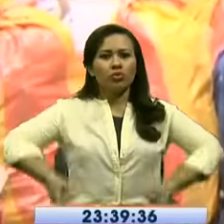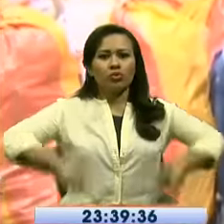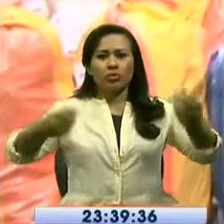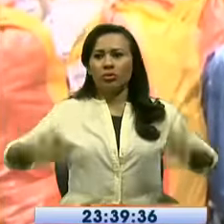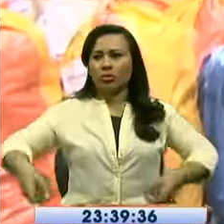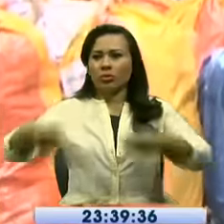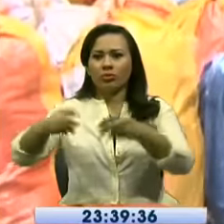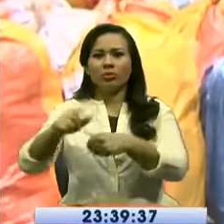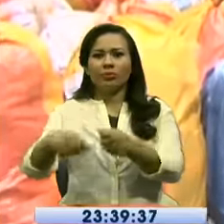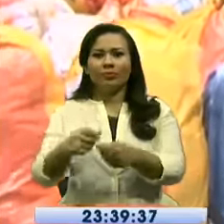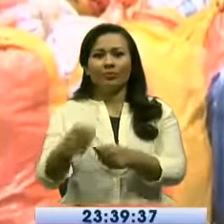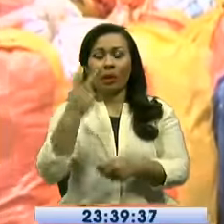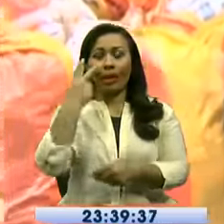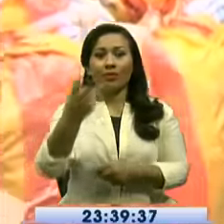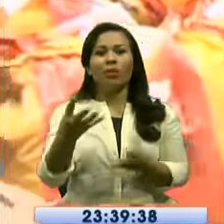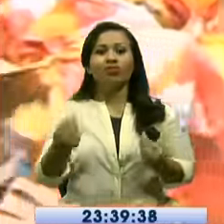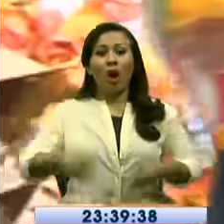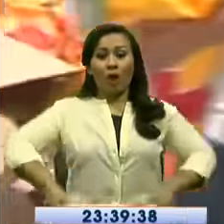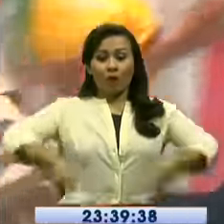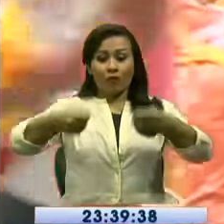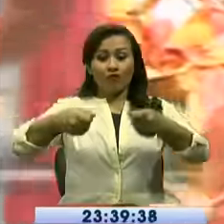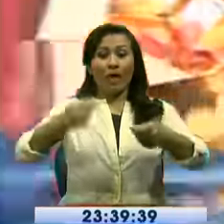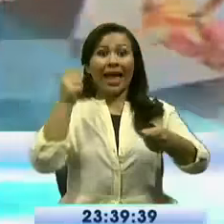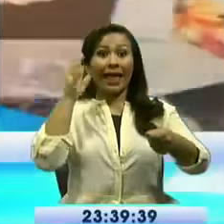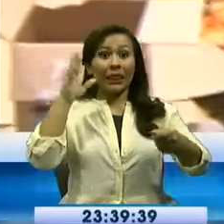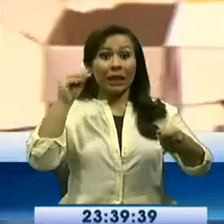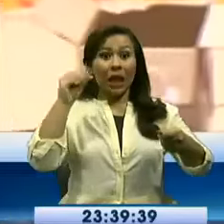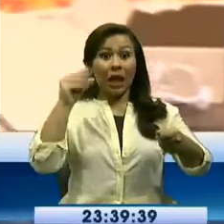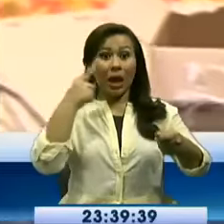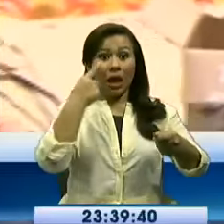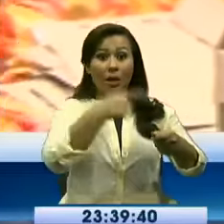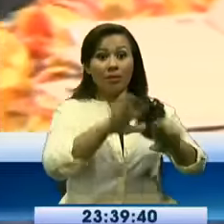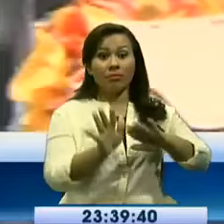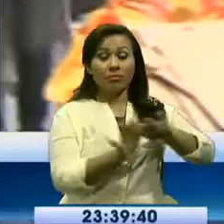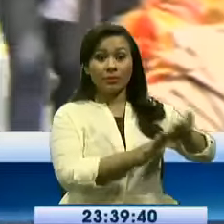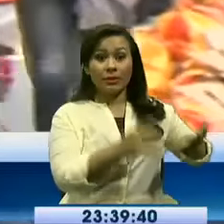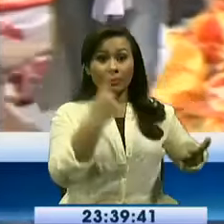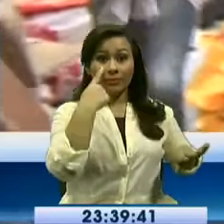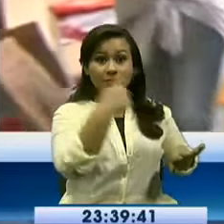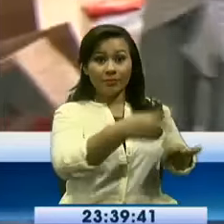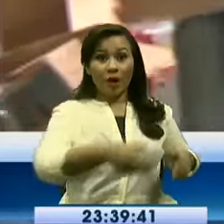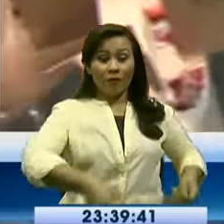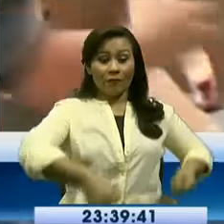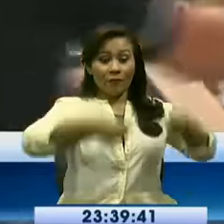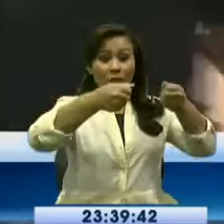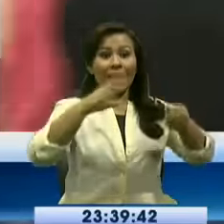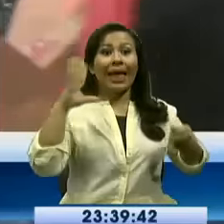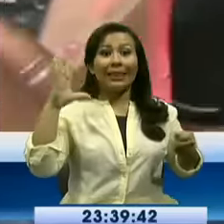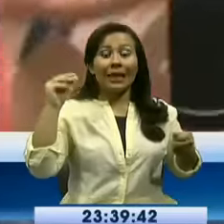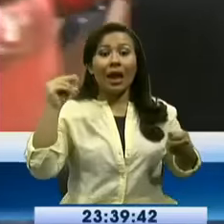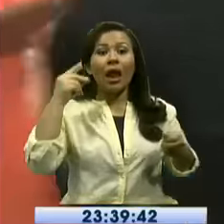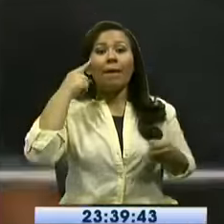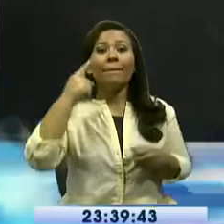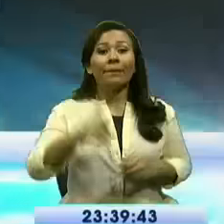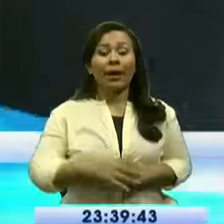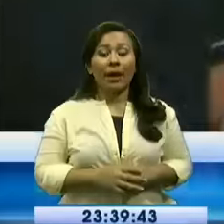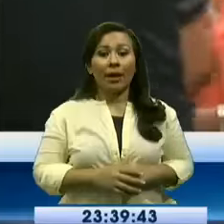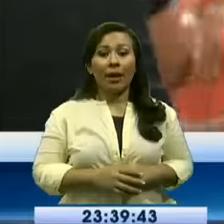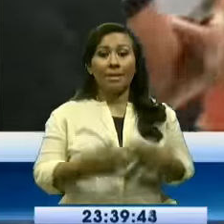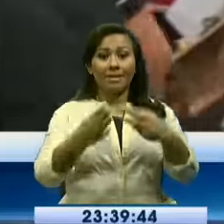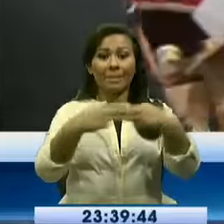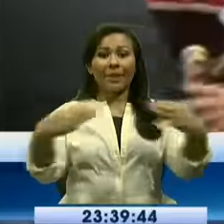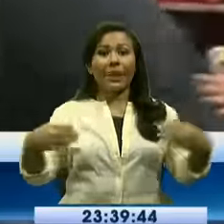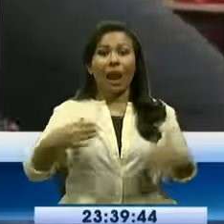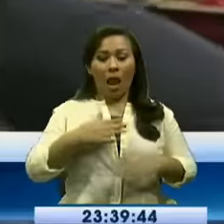También vemos por el lado de acá donde están las fundas negras a mi izquierda. Si me ayuda la cámara. Estas fundas de allá son de materiales